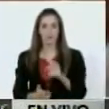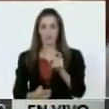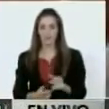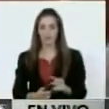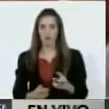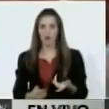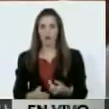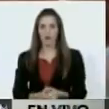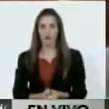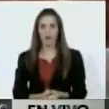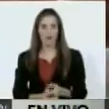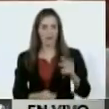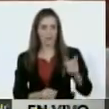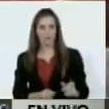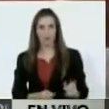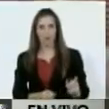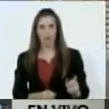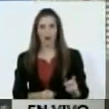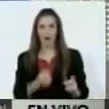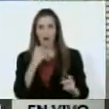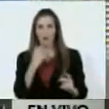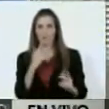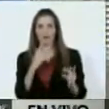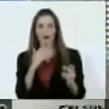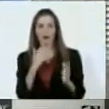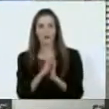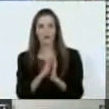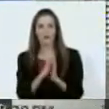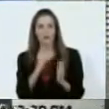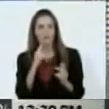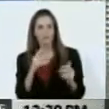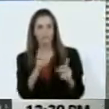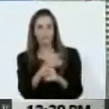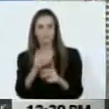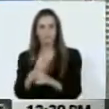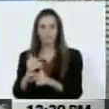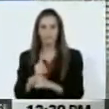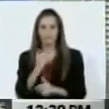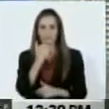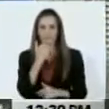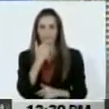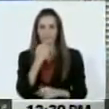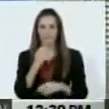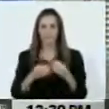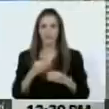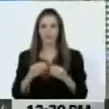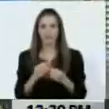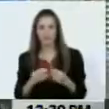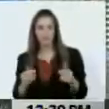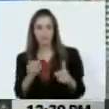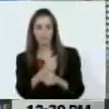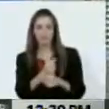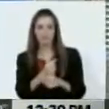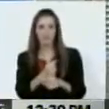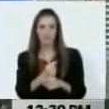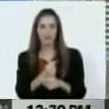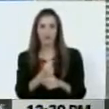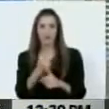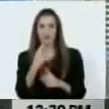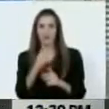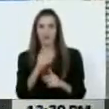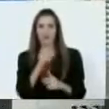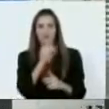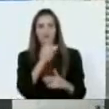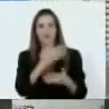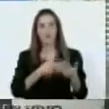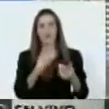fueron a porque había captación y cooptación, que estaba siendo cooptado, él llegó y pasó la